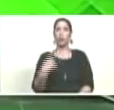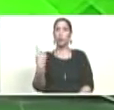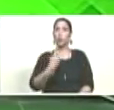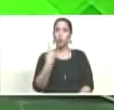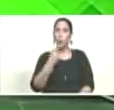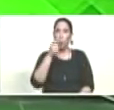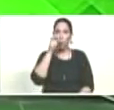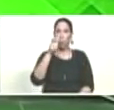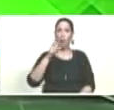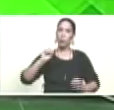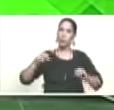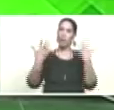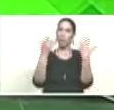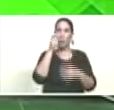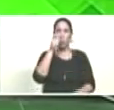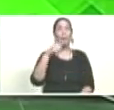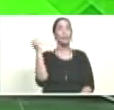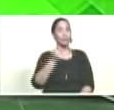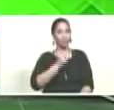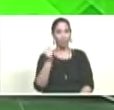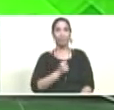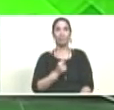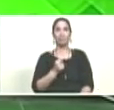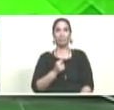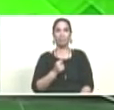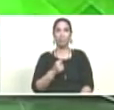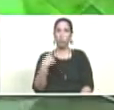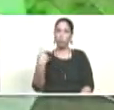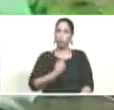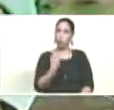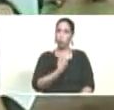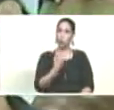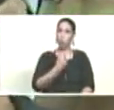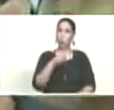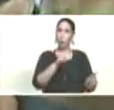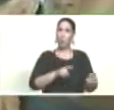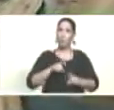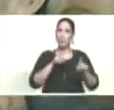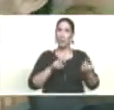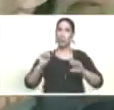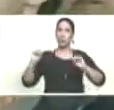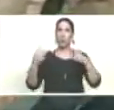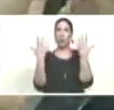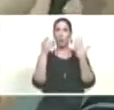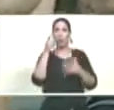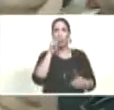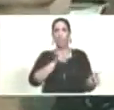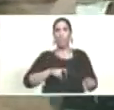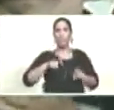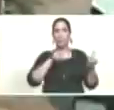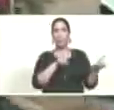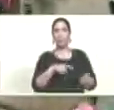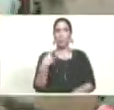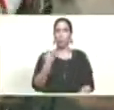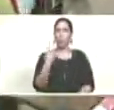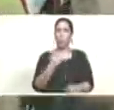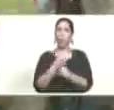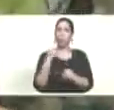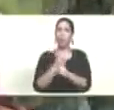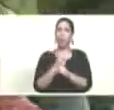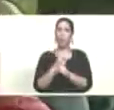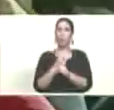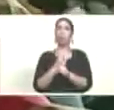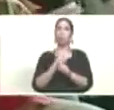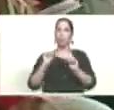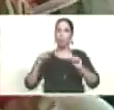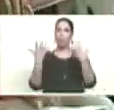salva al pueblo, es porque es así. Solo el campesino salva al campesino. Solo el trabajador salva al